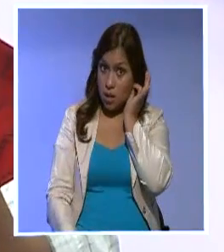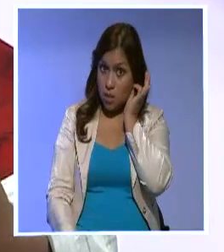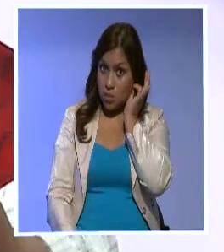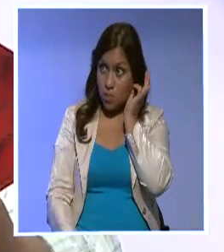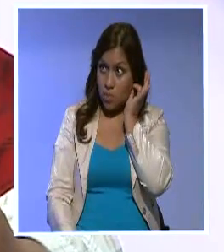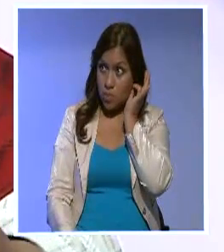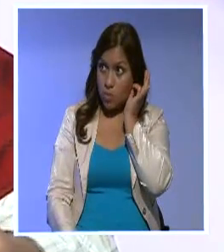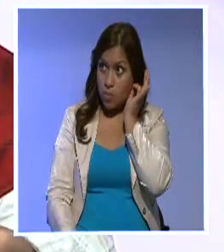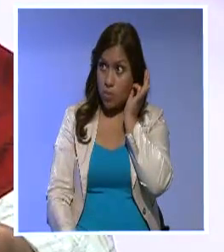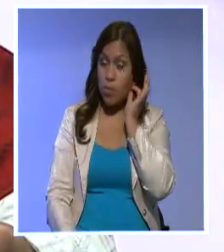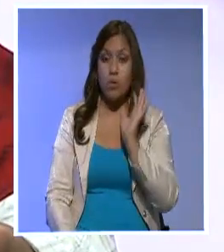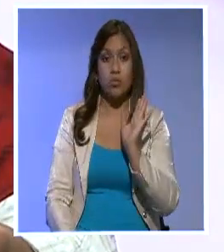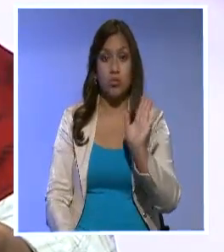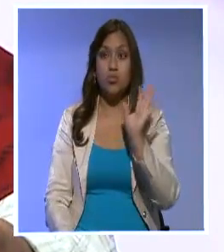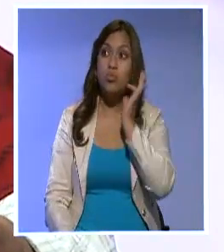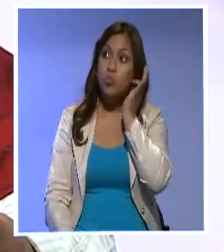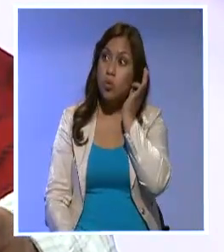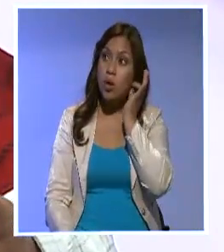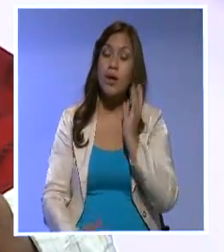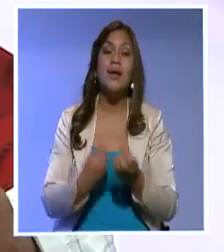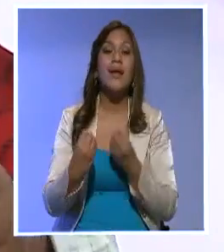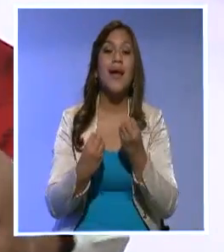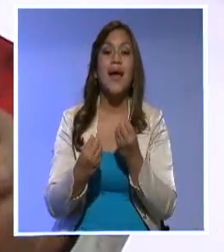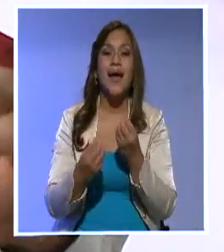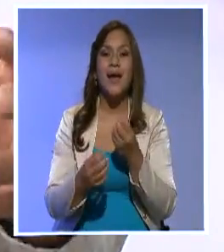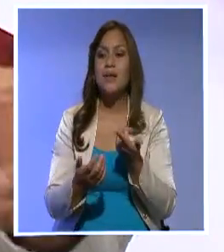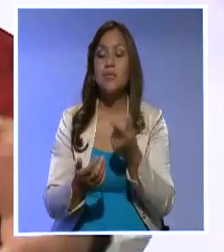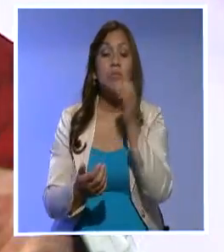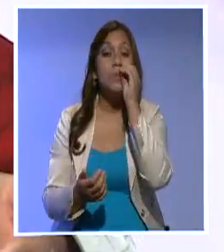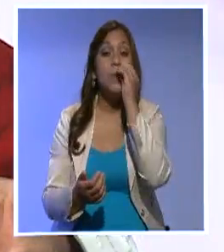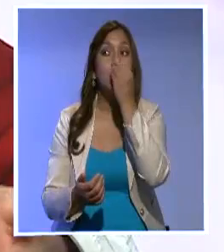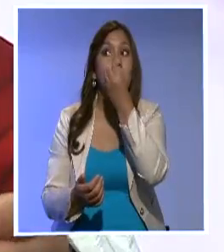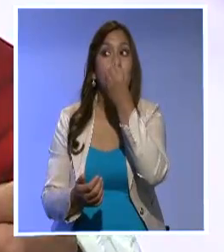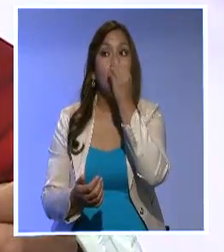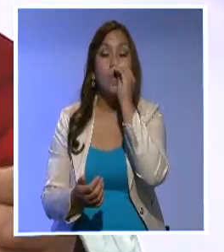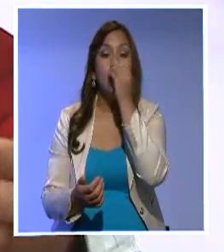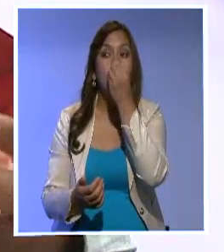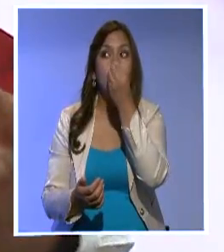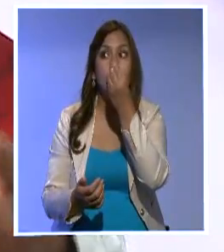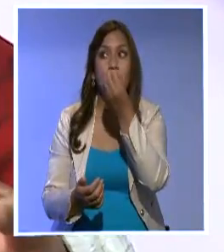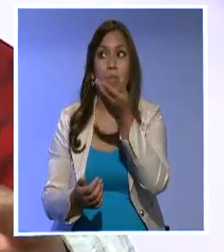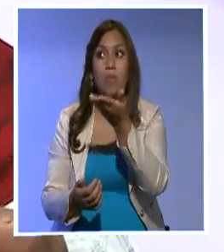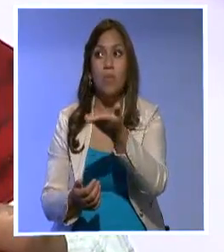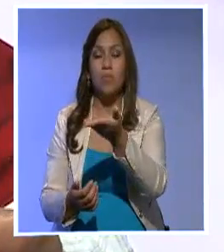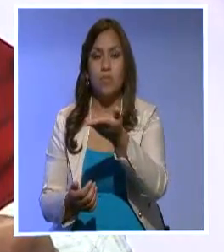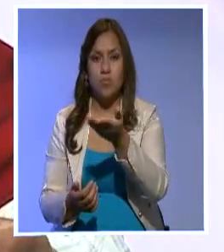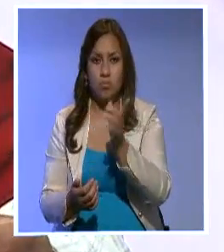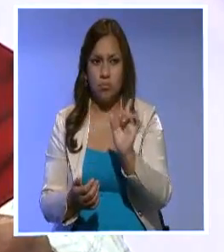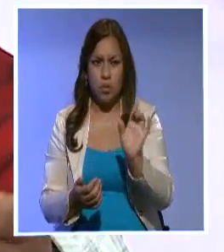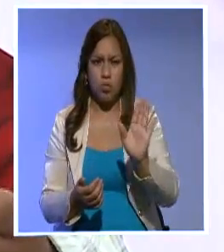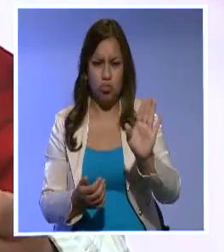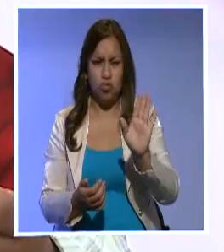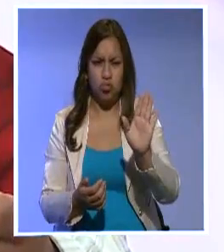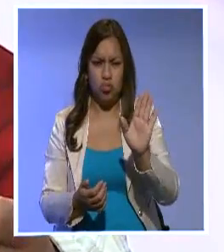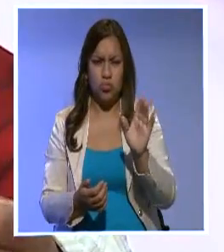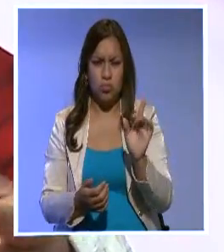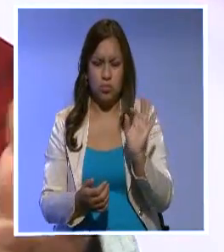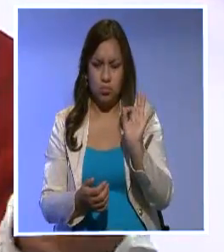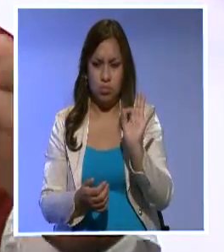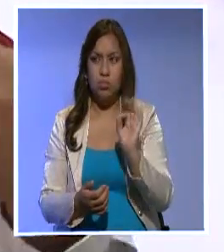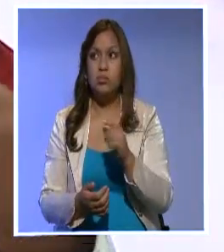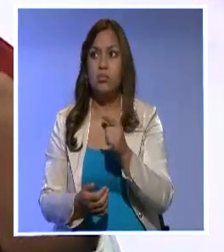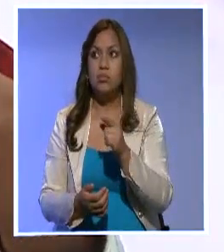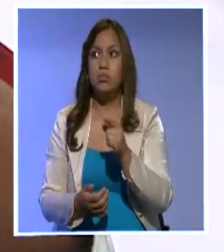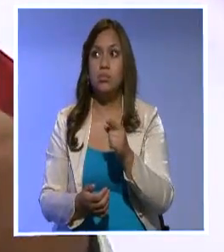la parte de la feminidad cogen las flores y con una serie con un ritual los llevan esas flores